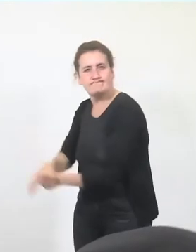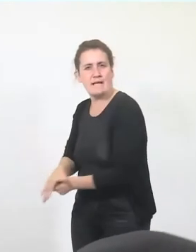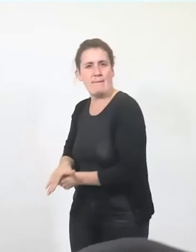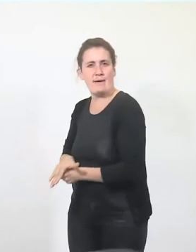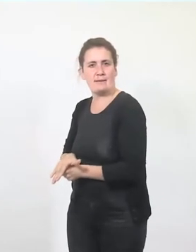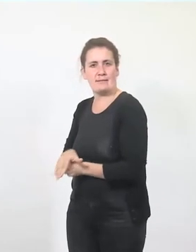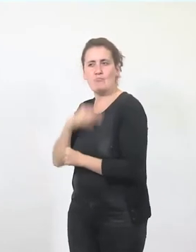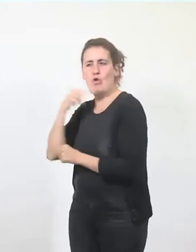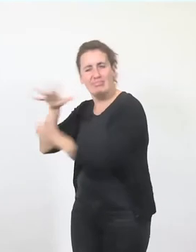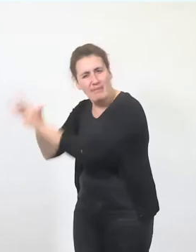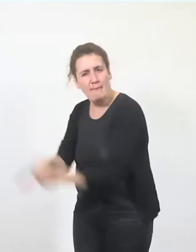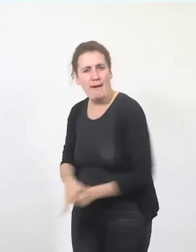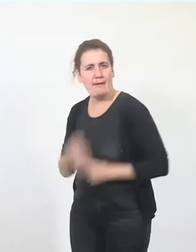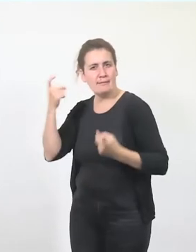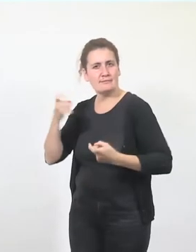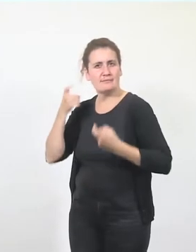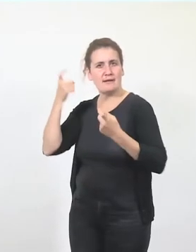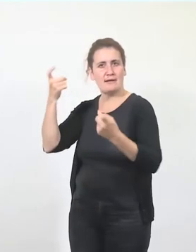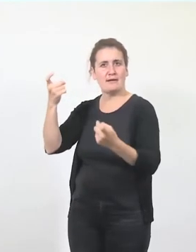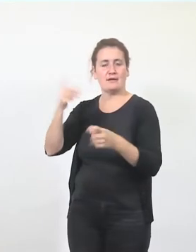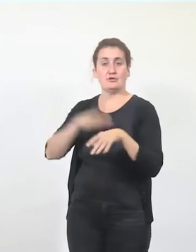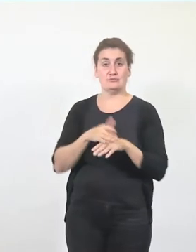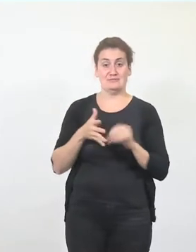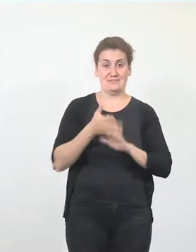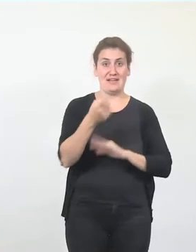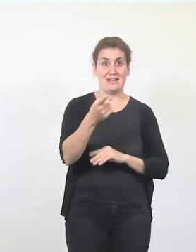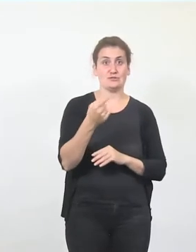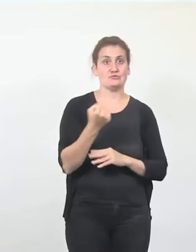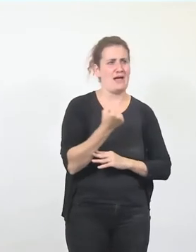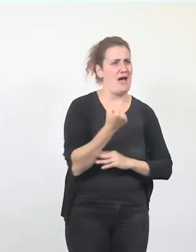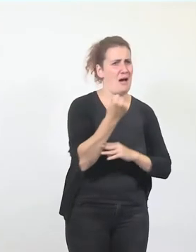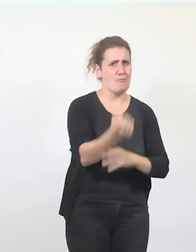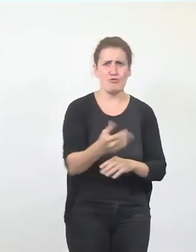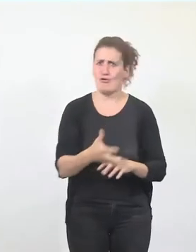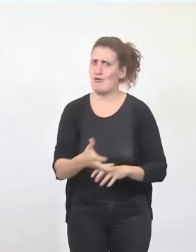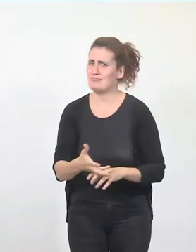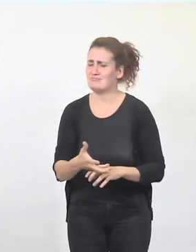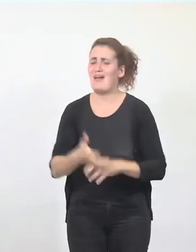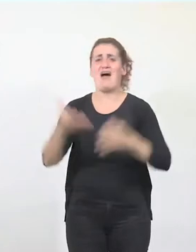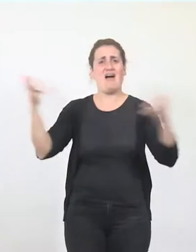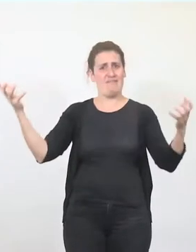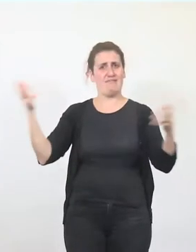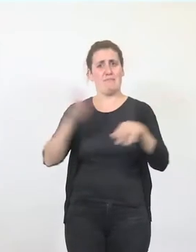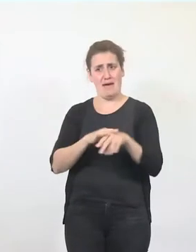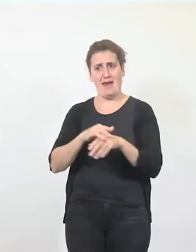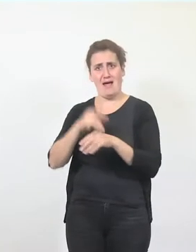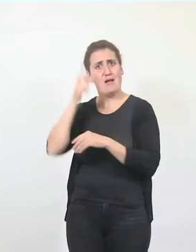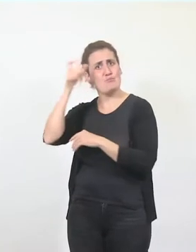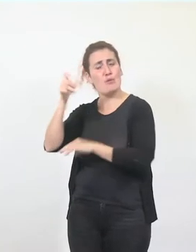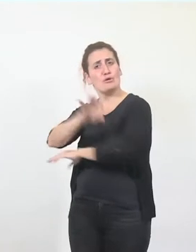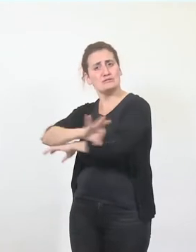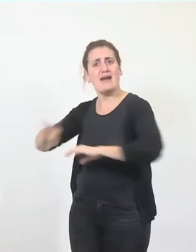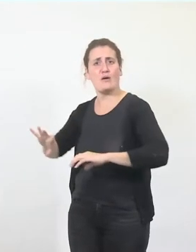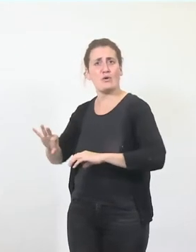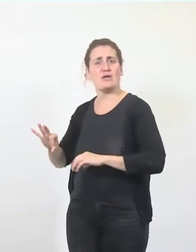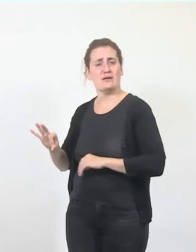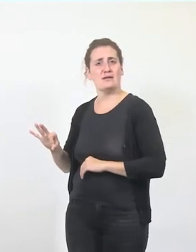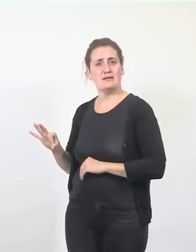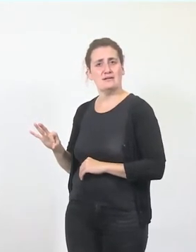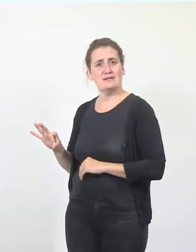creo que en ese consiste un gran apoyo para la lucha saharaui. Yo creo que este tipo